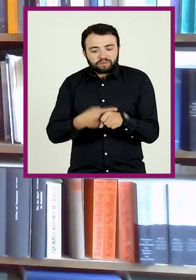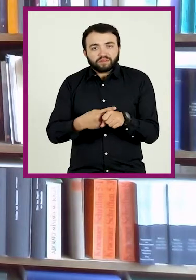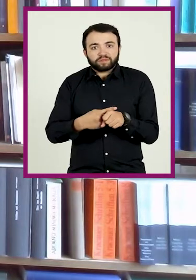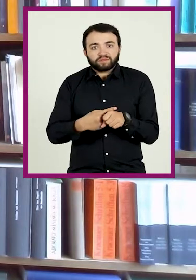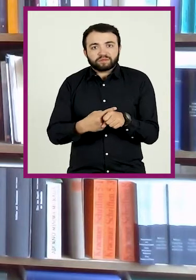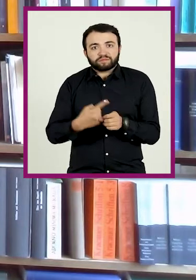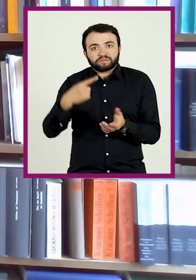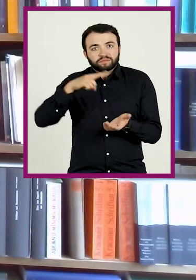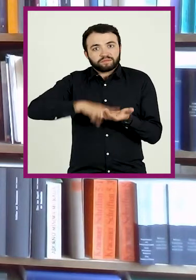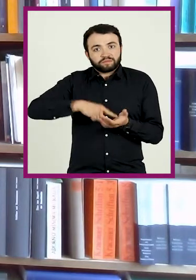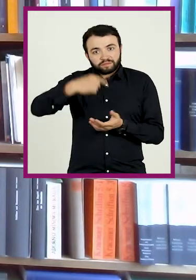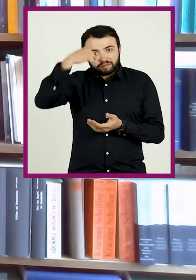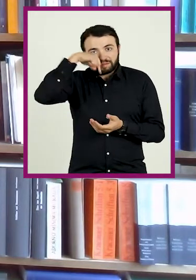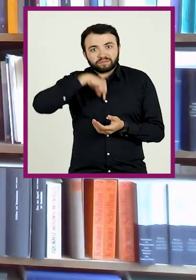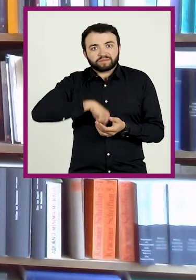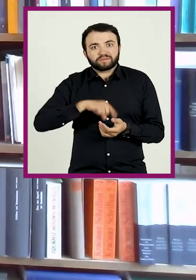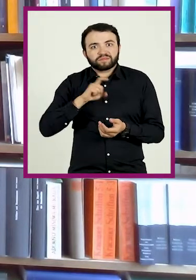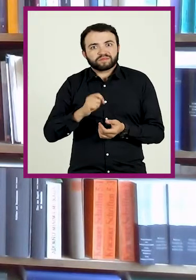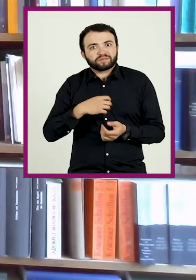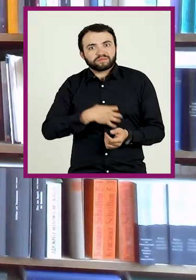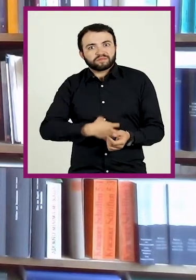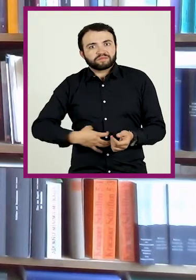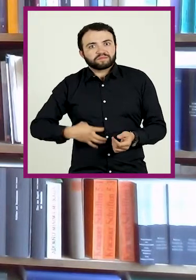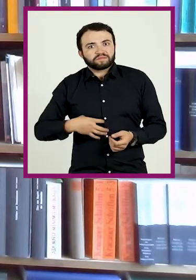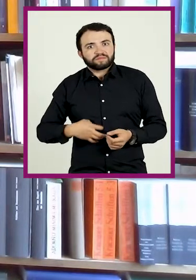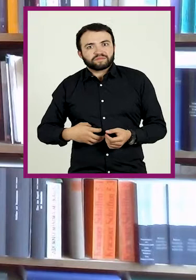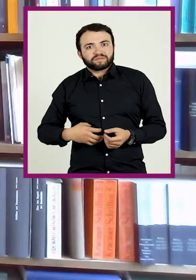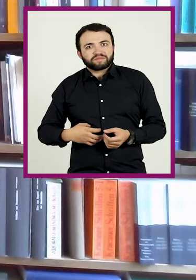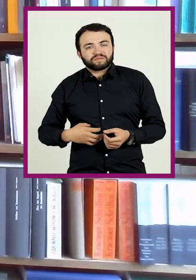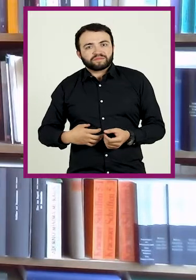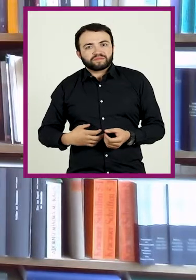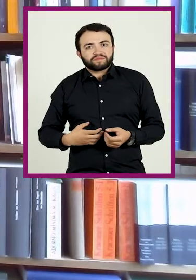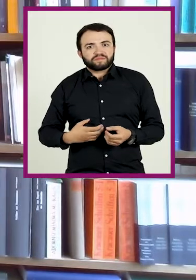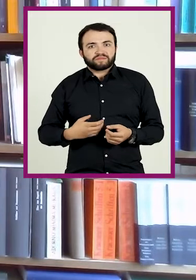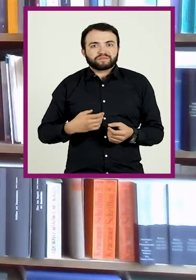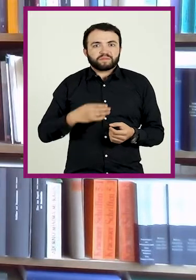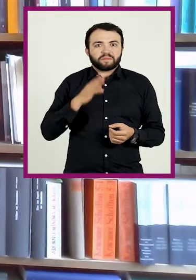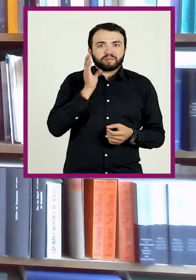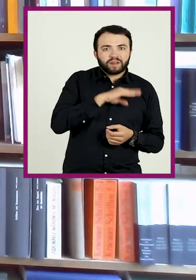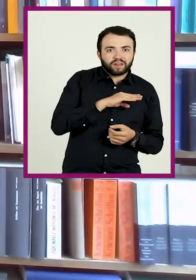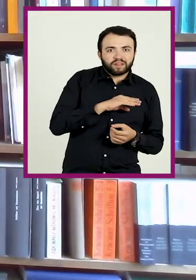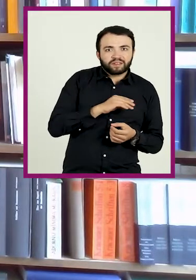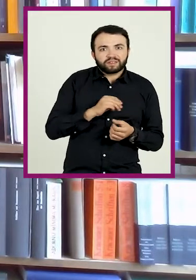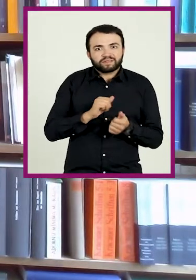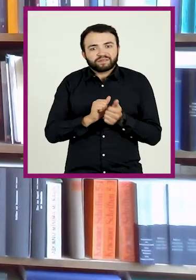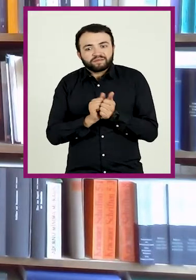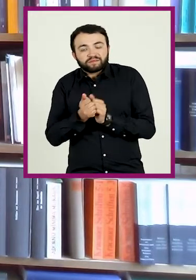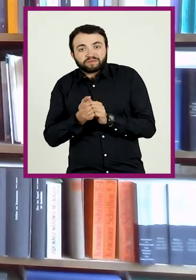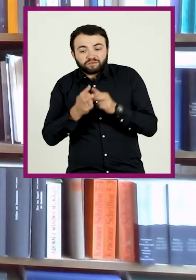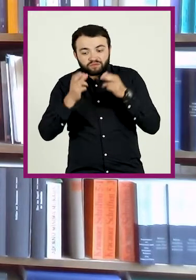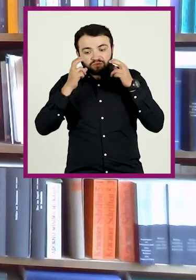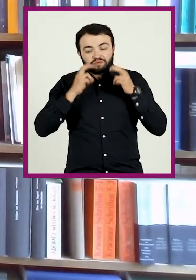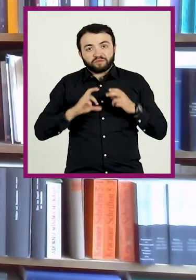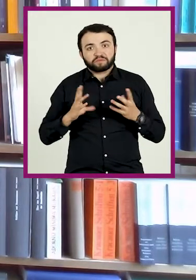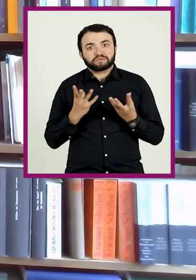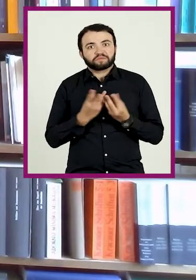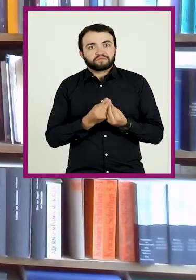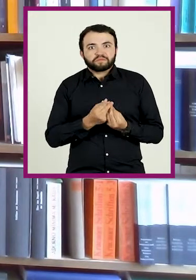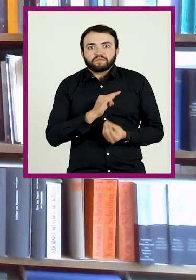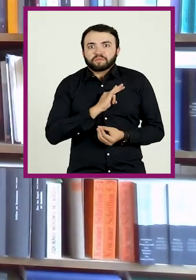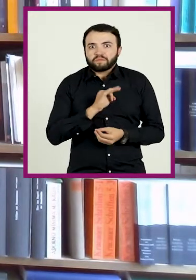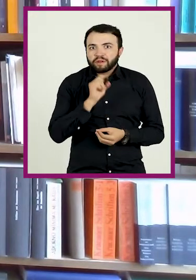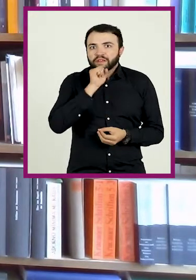afectar a un órgano, puede afectar a un sistema entero o puede afectar el cuerpo humano